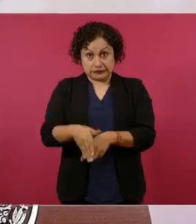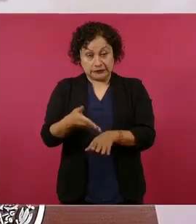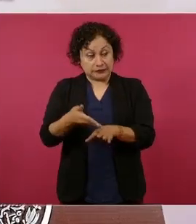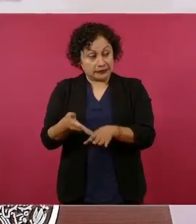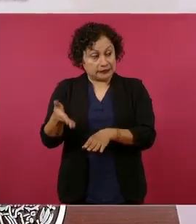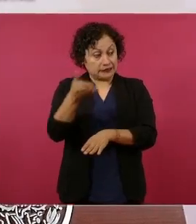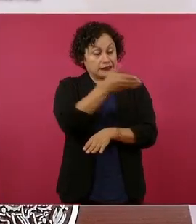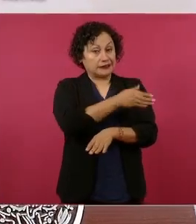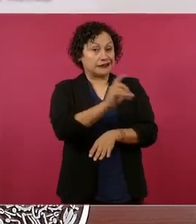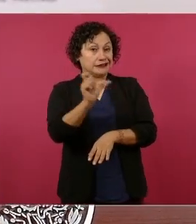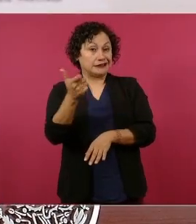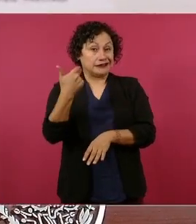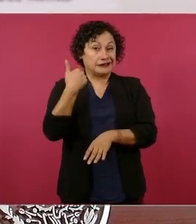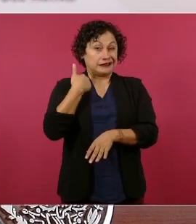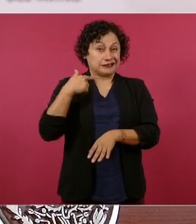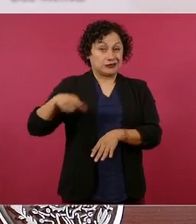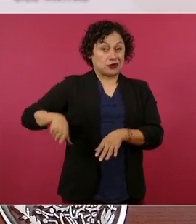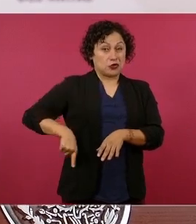desaparecer